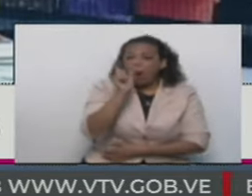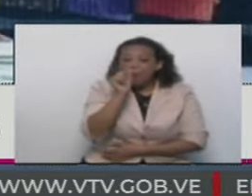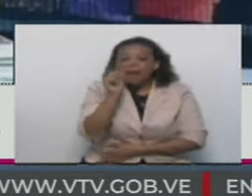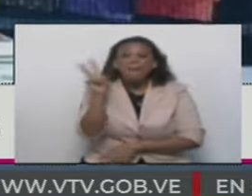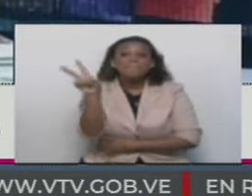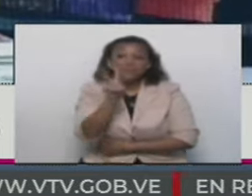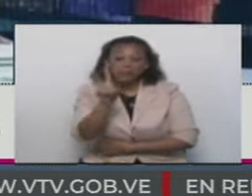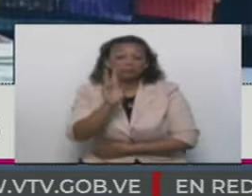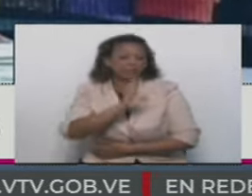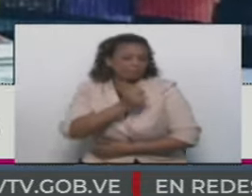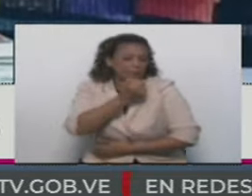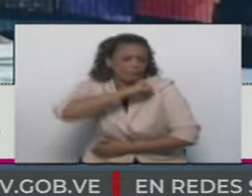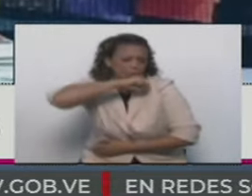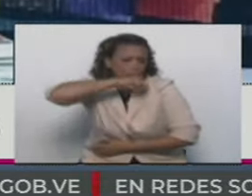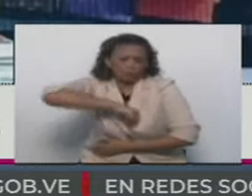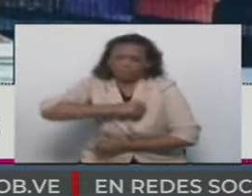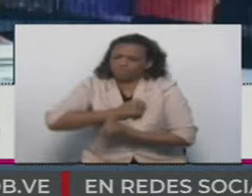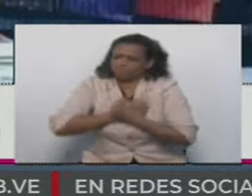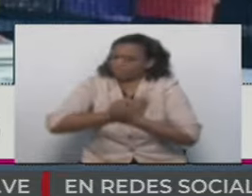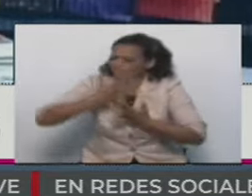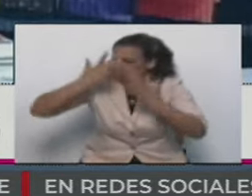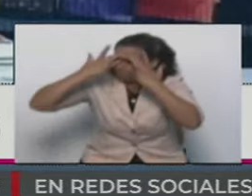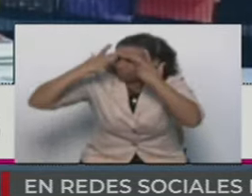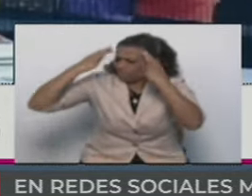también, querido, eminente.